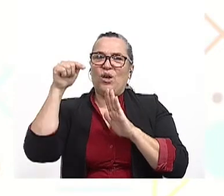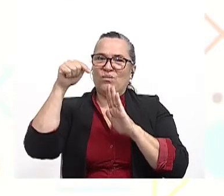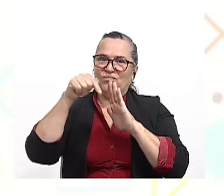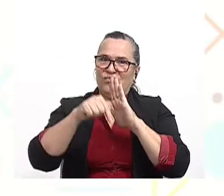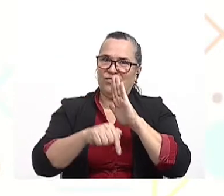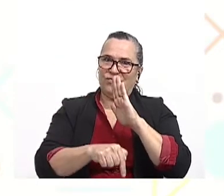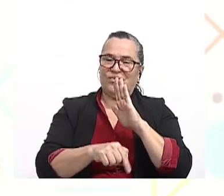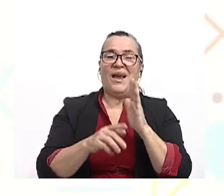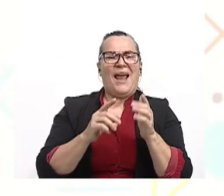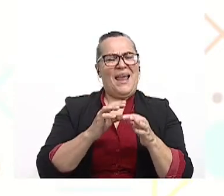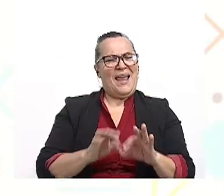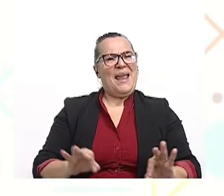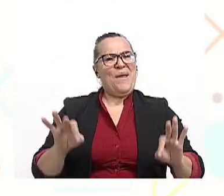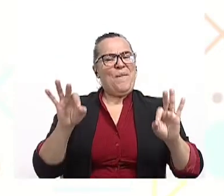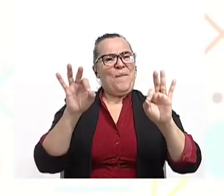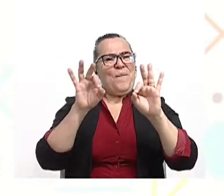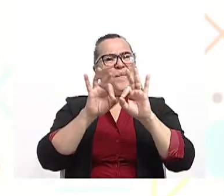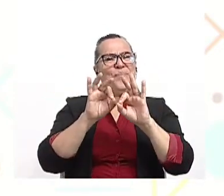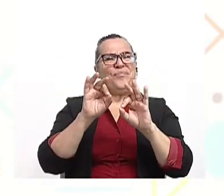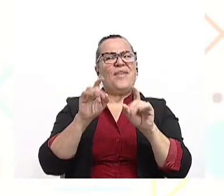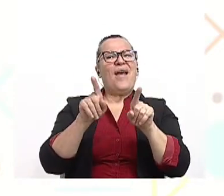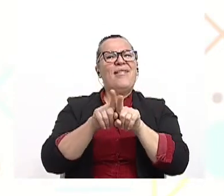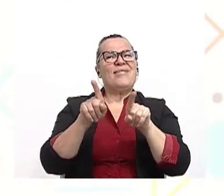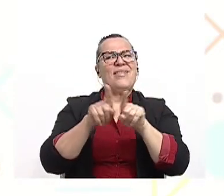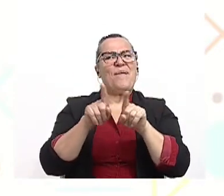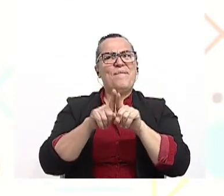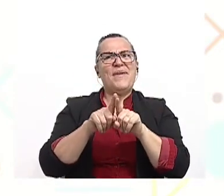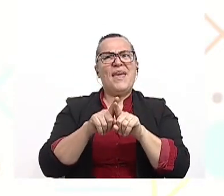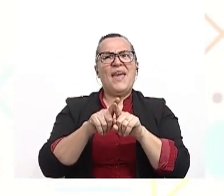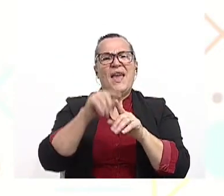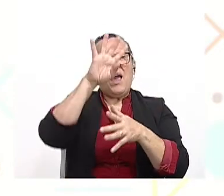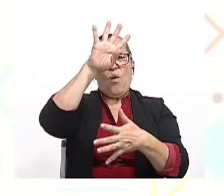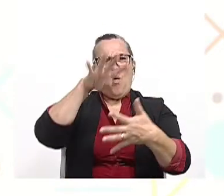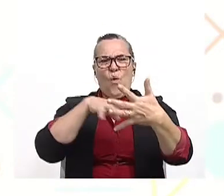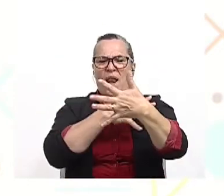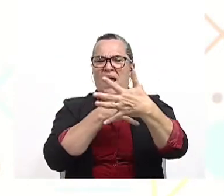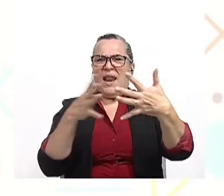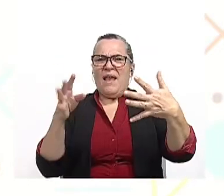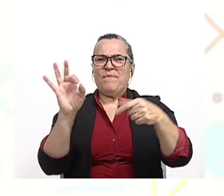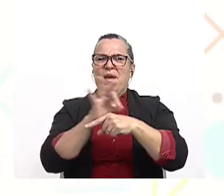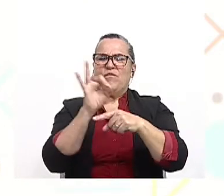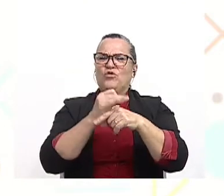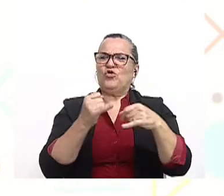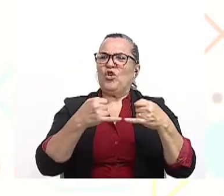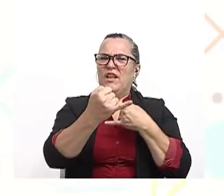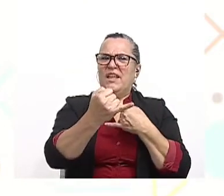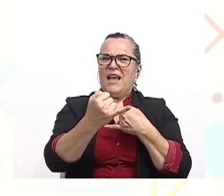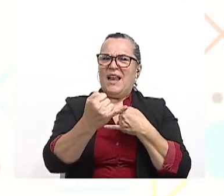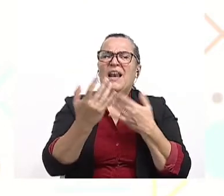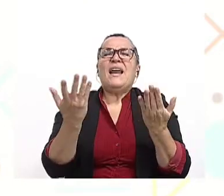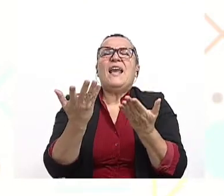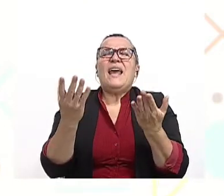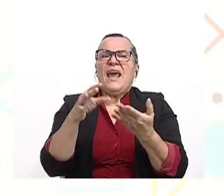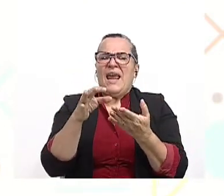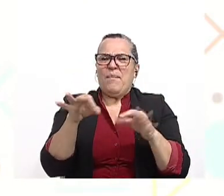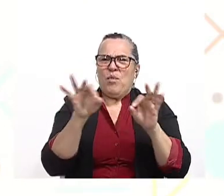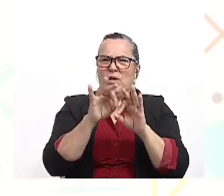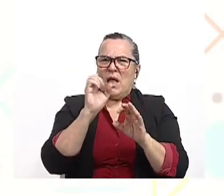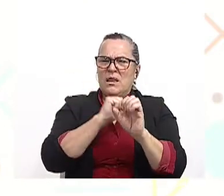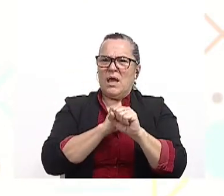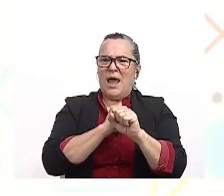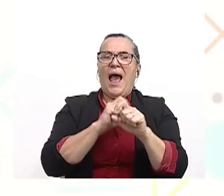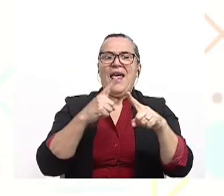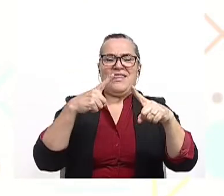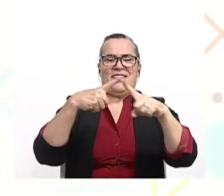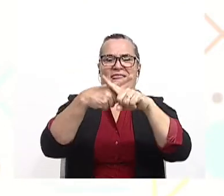¿Qué es importante también identificar de una gráfica de una función lineal? Por ejemplo, sus intersecciones. ¿Dónde